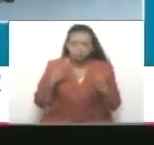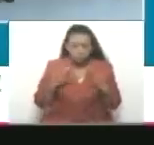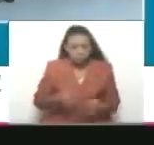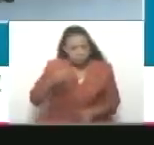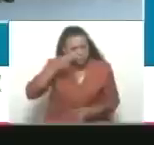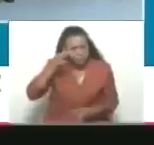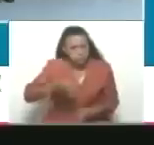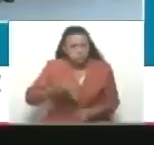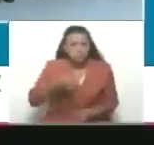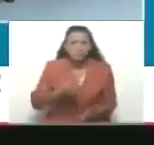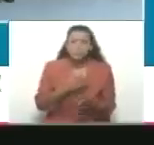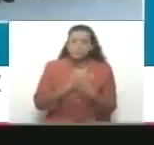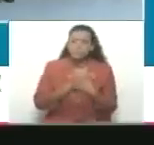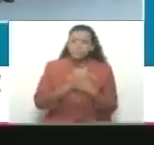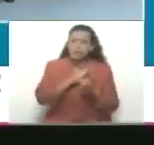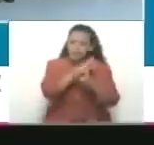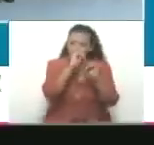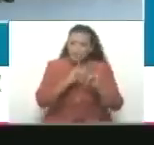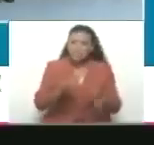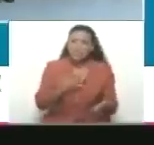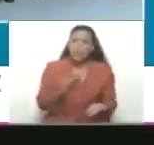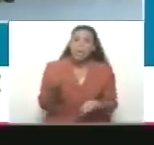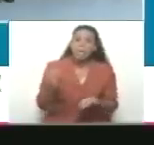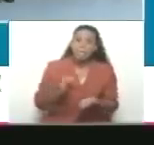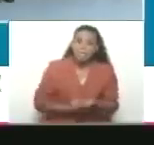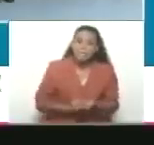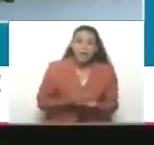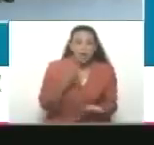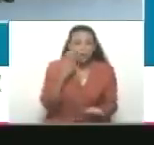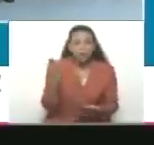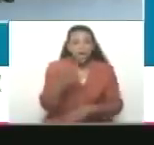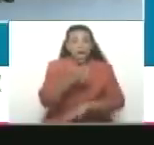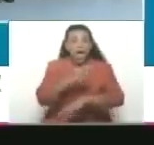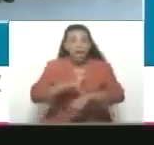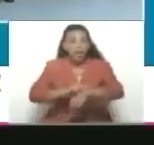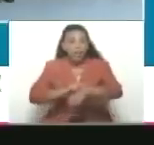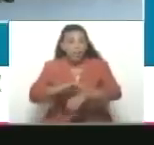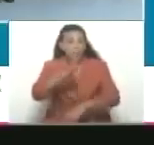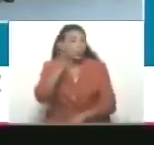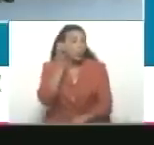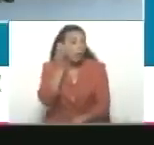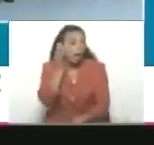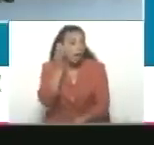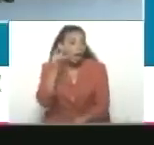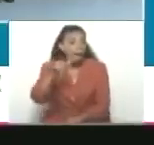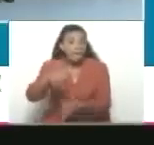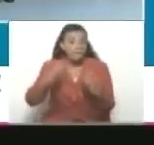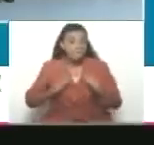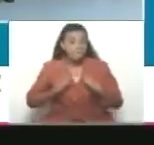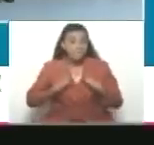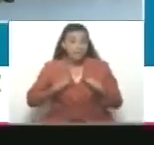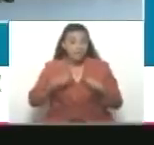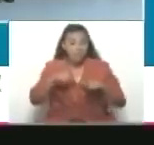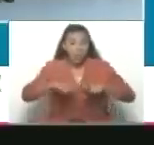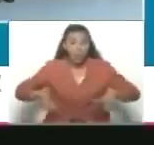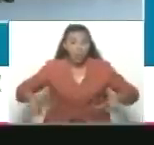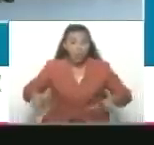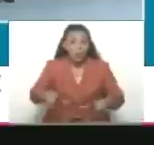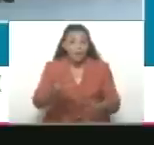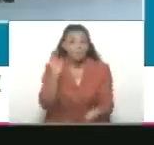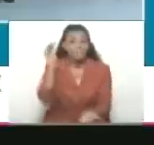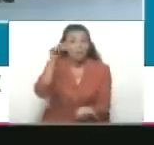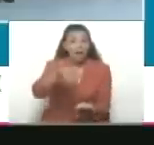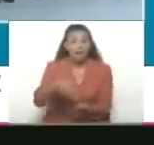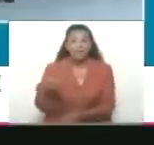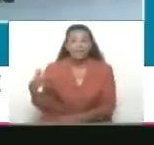tierra Te felicito a ti y más todavía que la doctora Jessica es de ahí del terruño